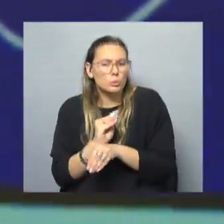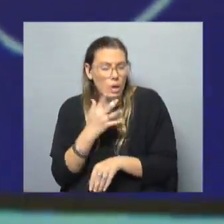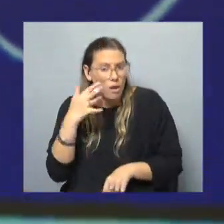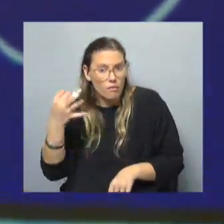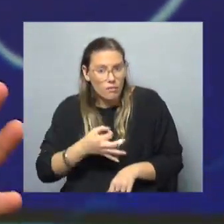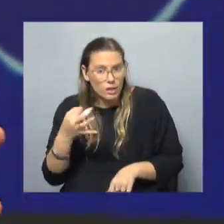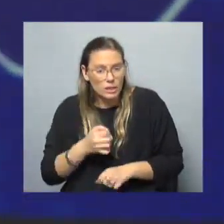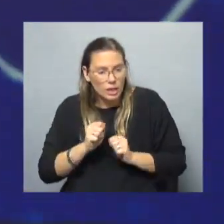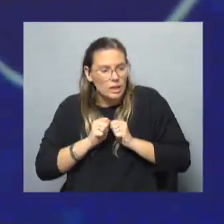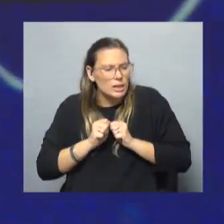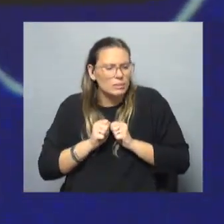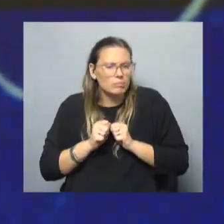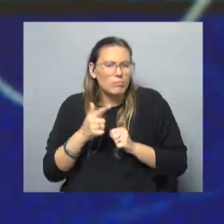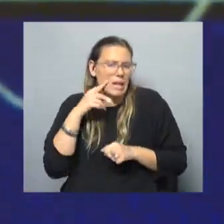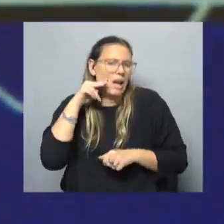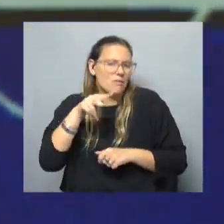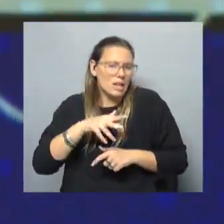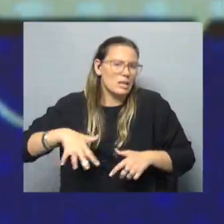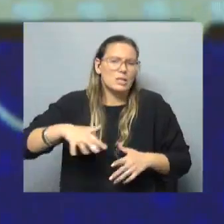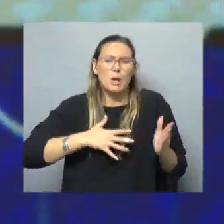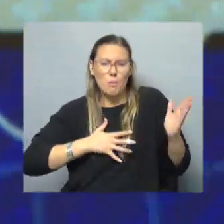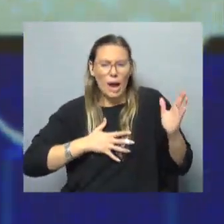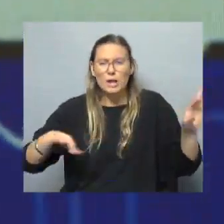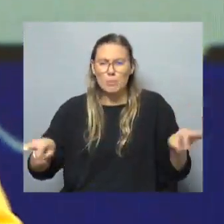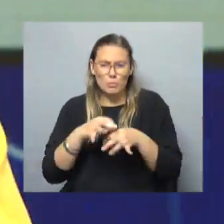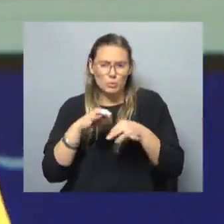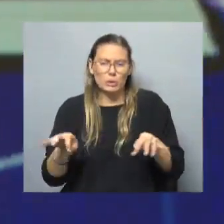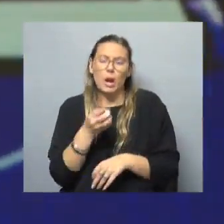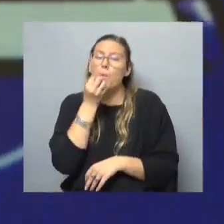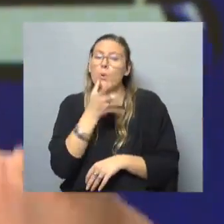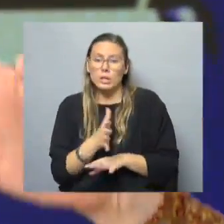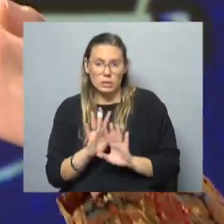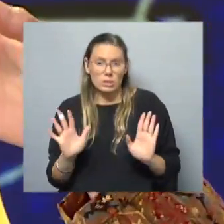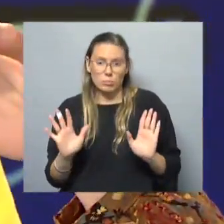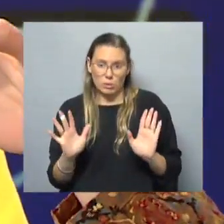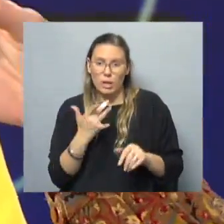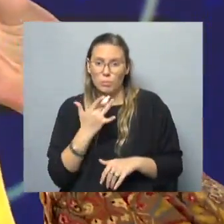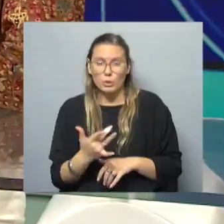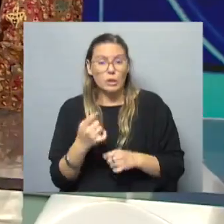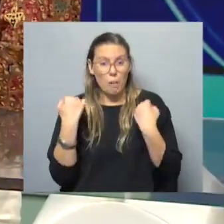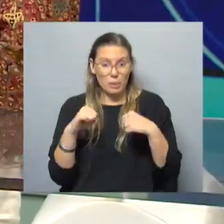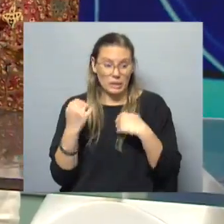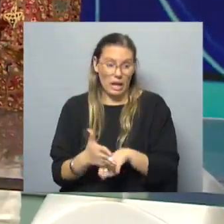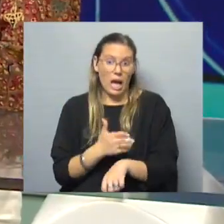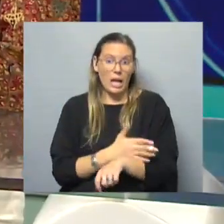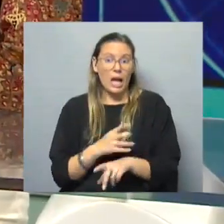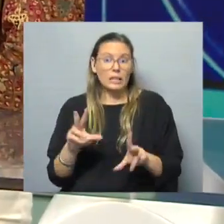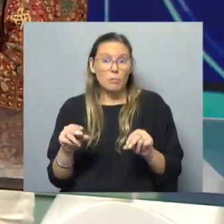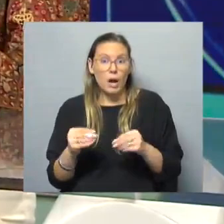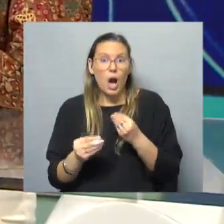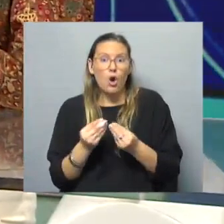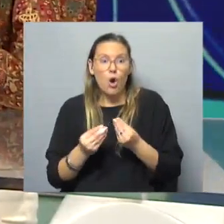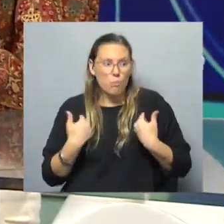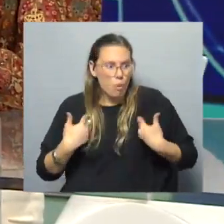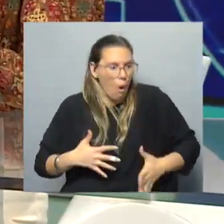el despliegue que van a ver de danza, de música, tremenda estaban belleza. Ensayando acá, no, dije, ¿cómo mueven esos